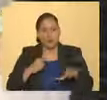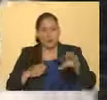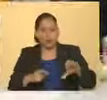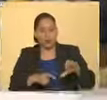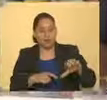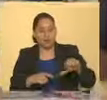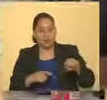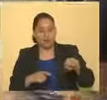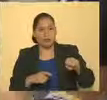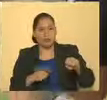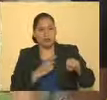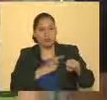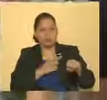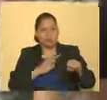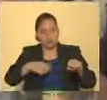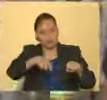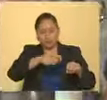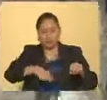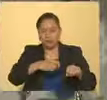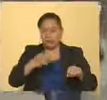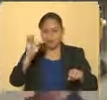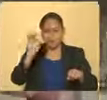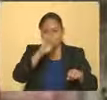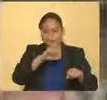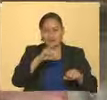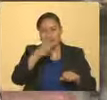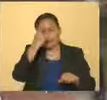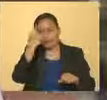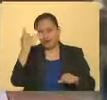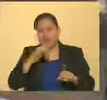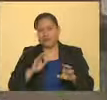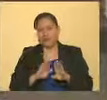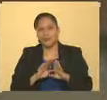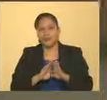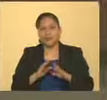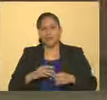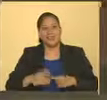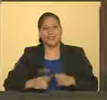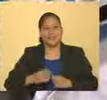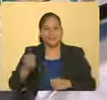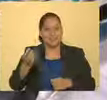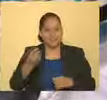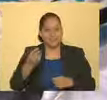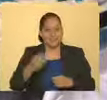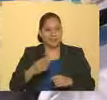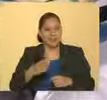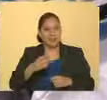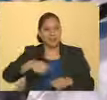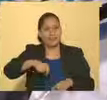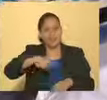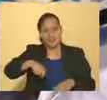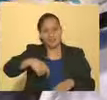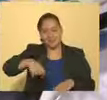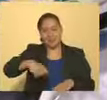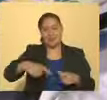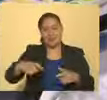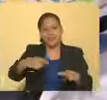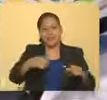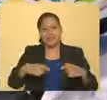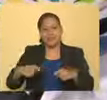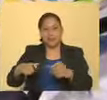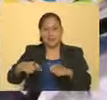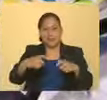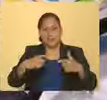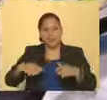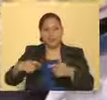No. Fíjate. Ay, claro. Está más fácil y ahí está como invertido. Ah, vean nada más. O también le